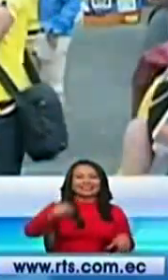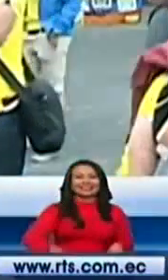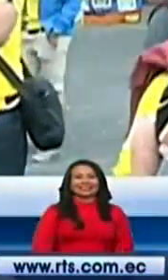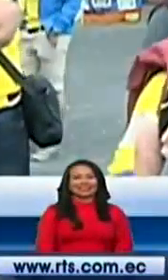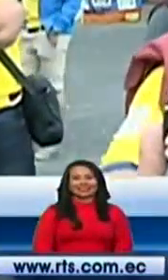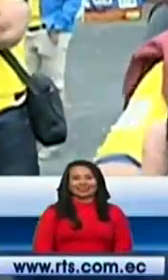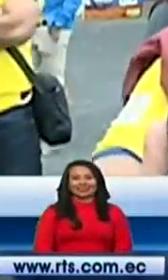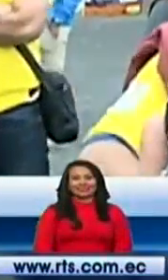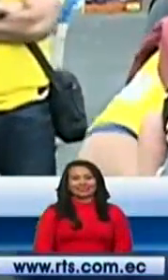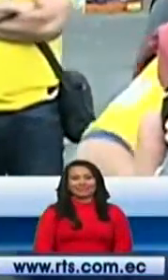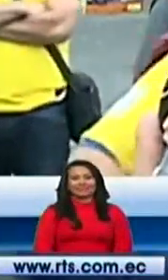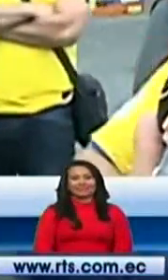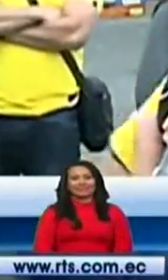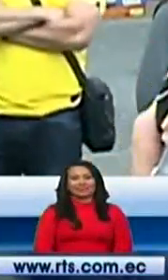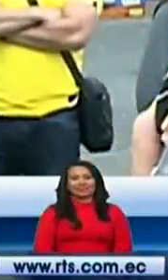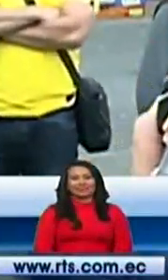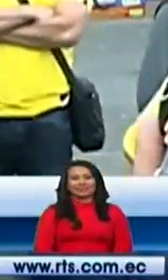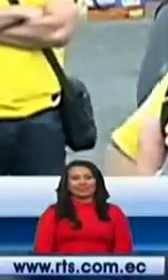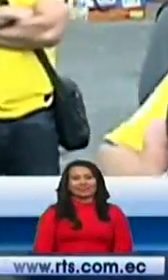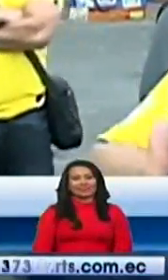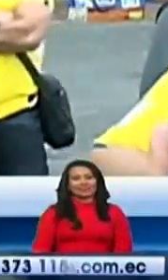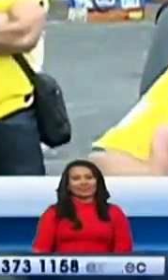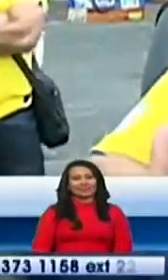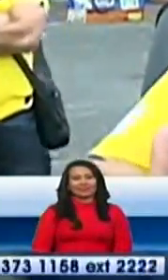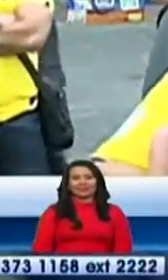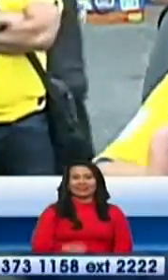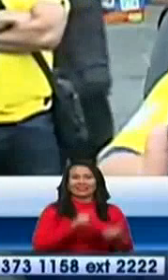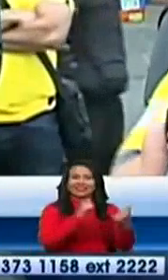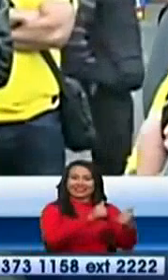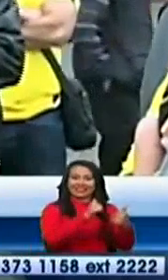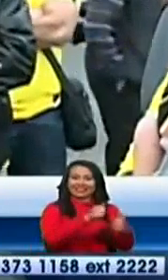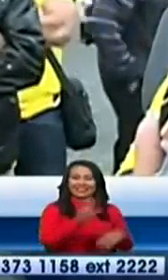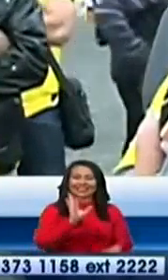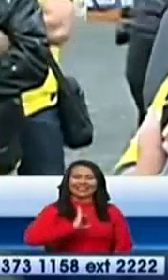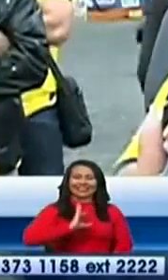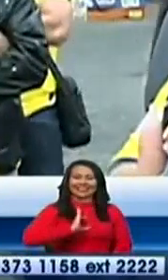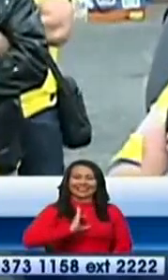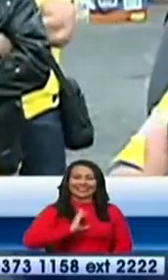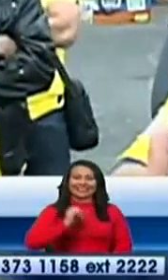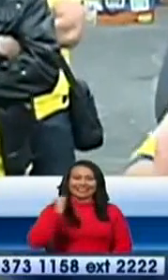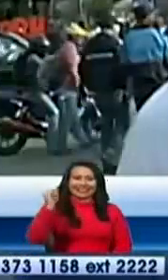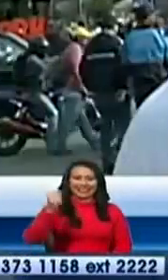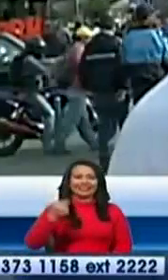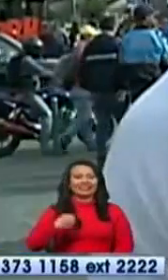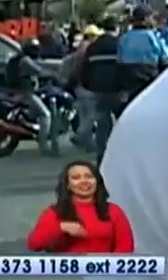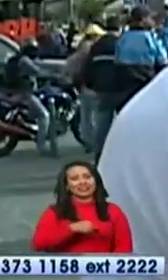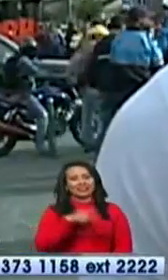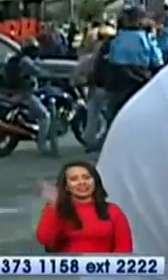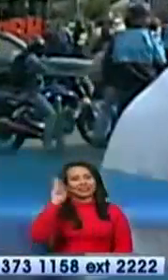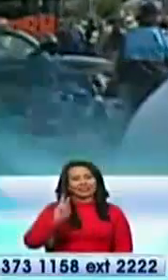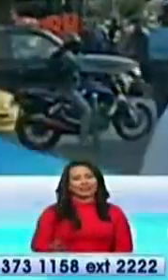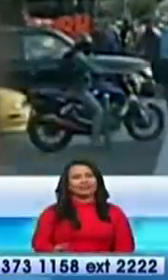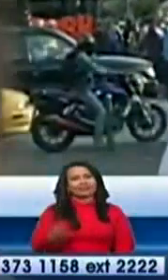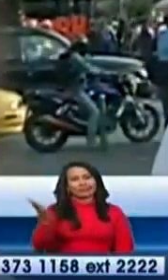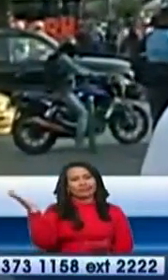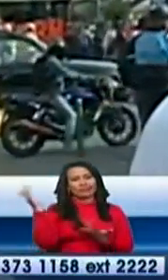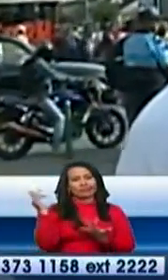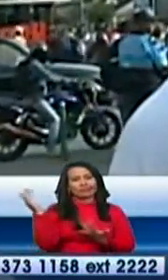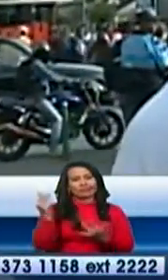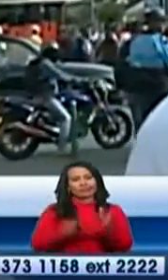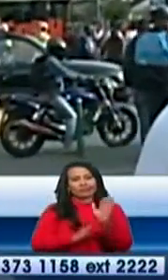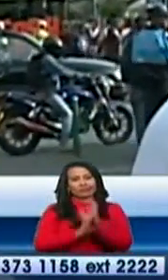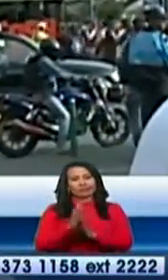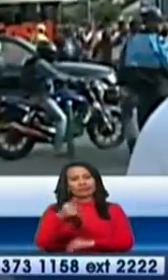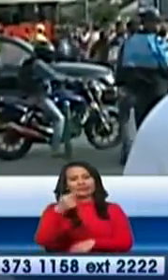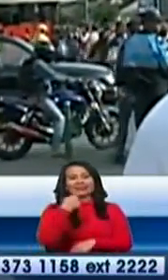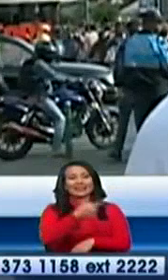técnico, 4 partidos sin resultado hasta ahora. Esperemos mejores resultados. Ecuador es un buen equipo